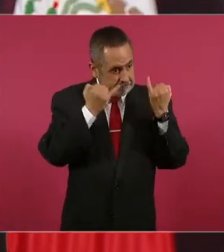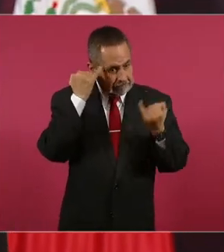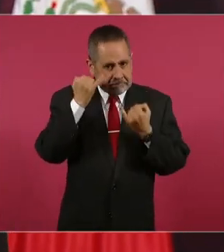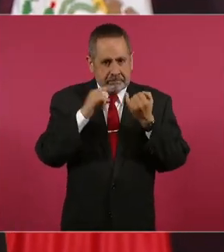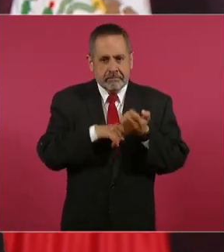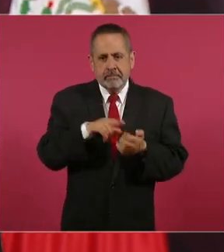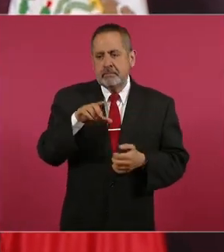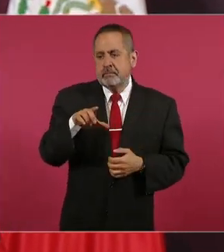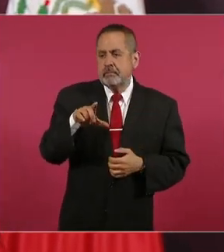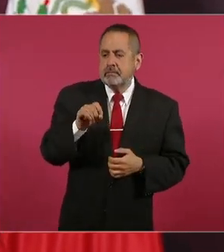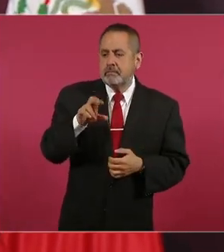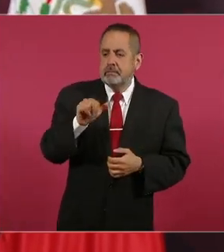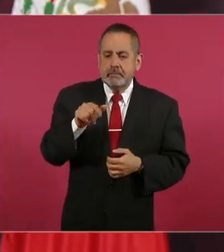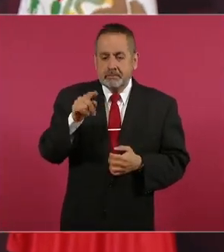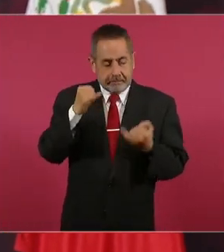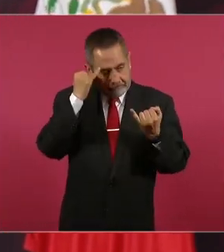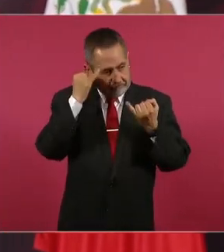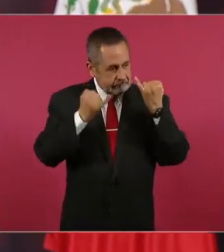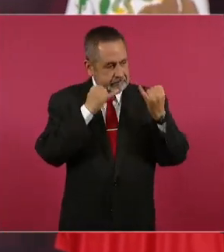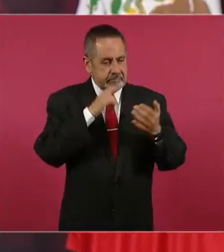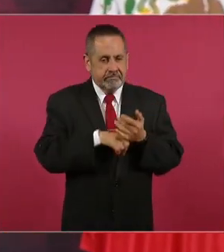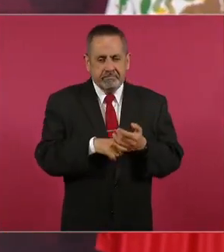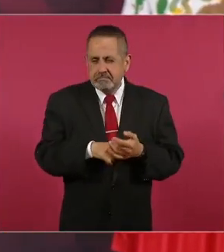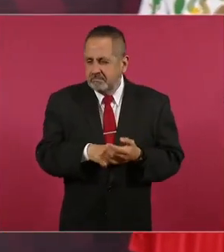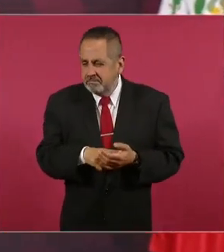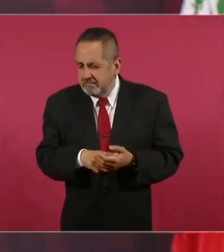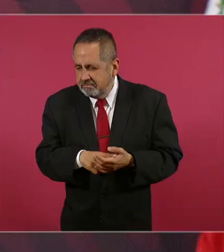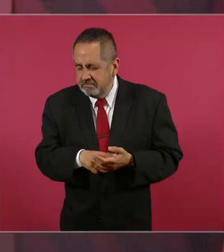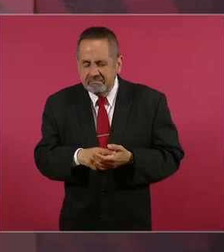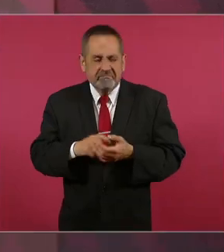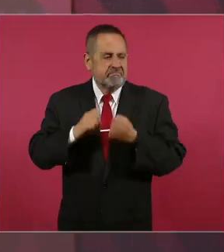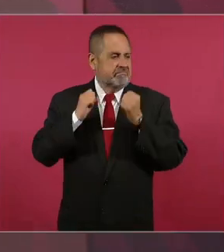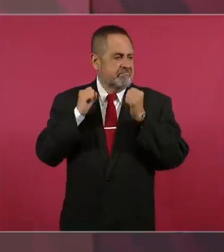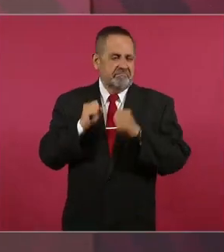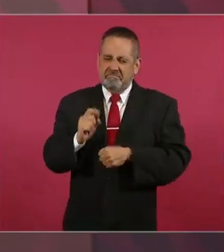Loret de Mola es que el jefe del clan